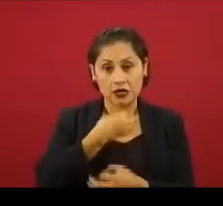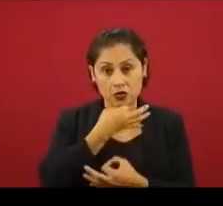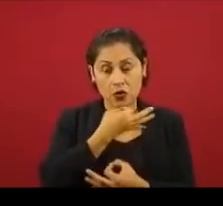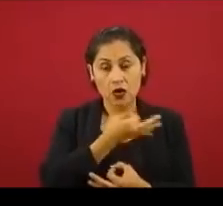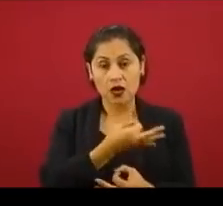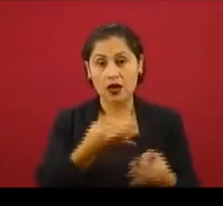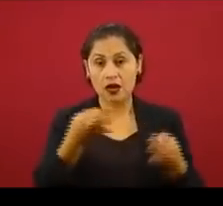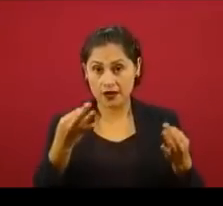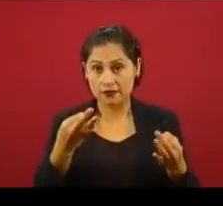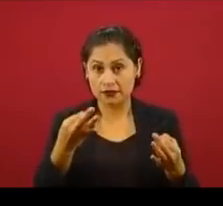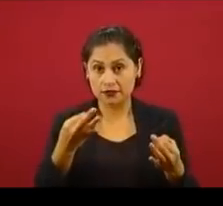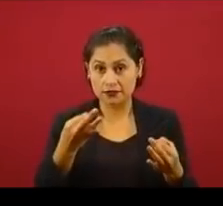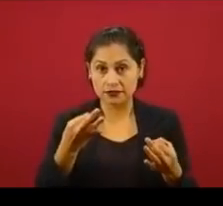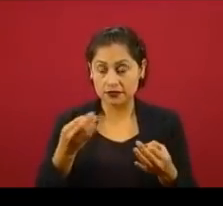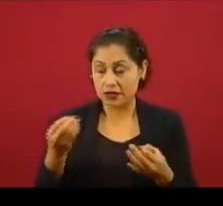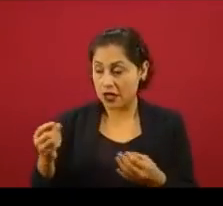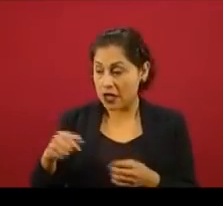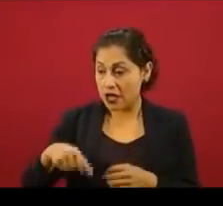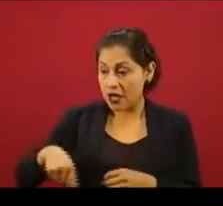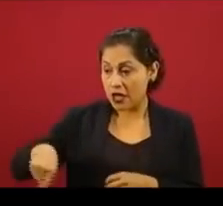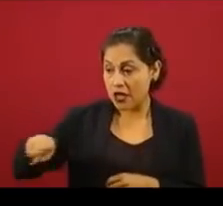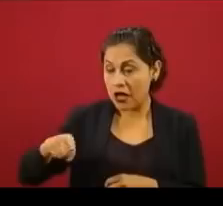más difíciles,